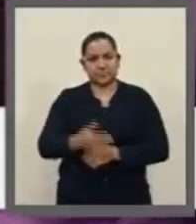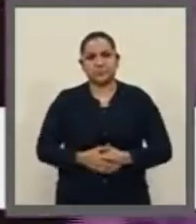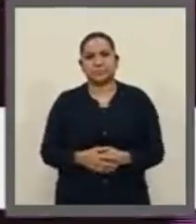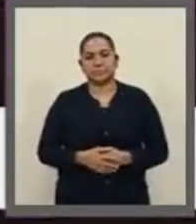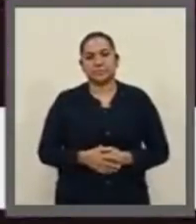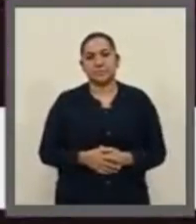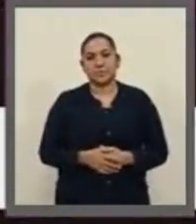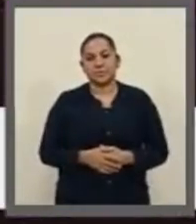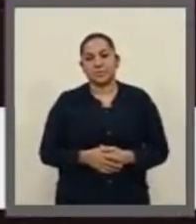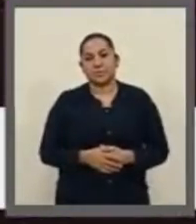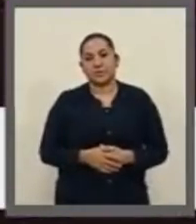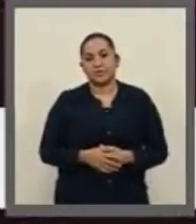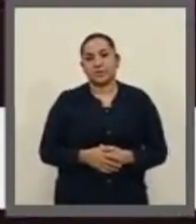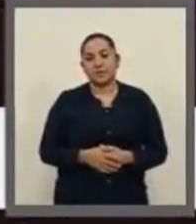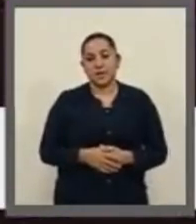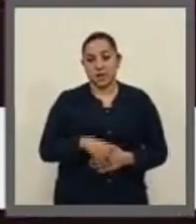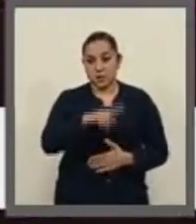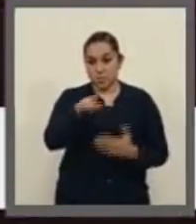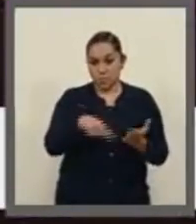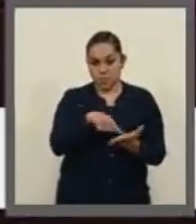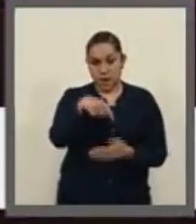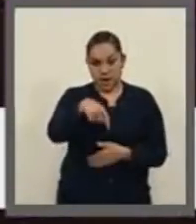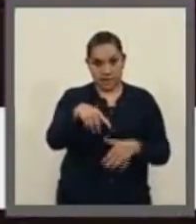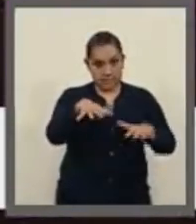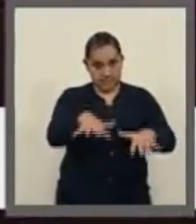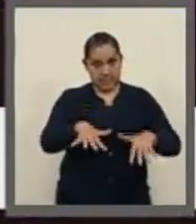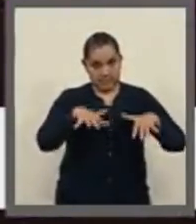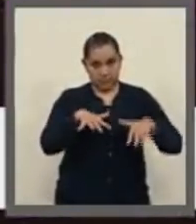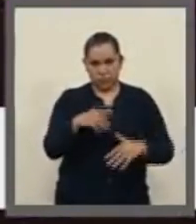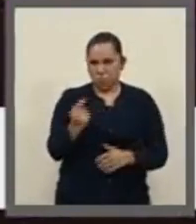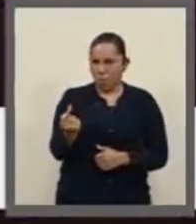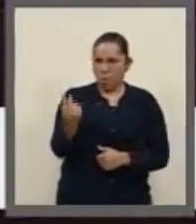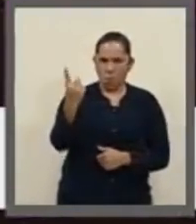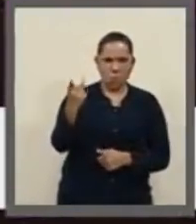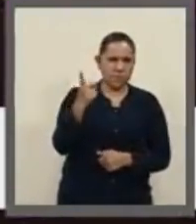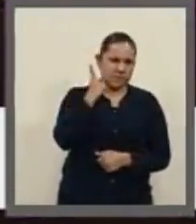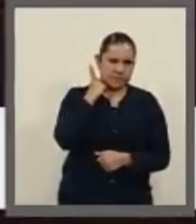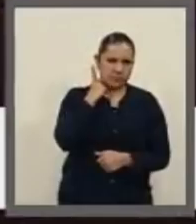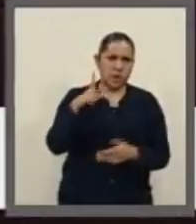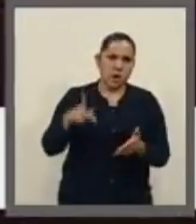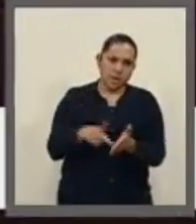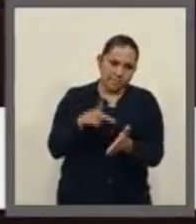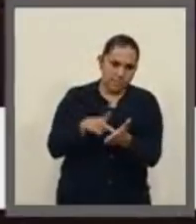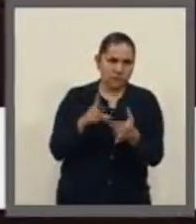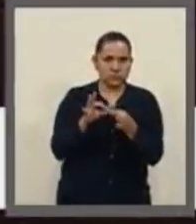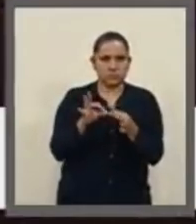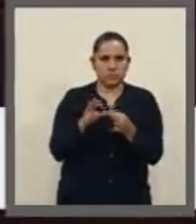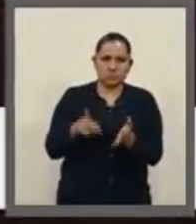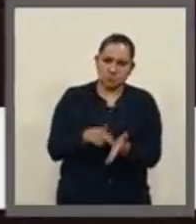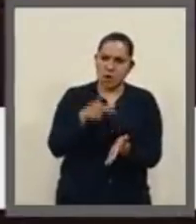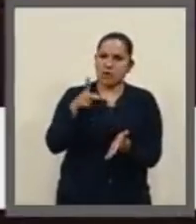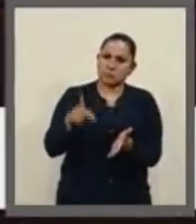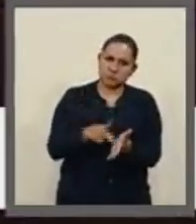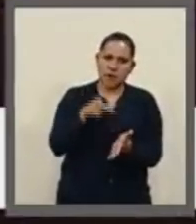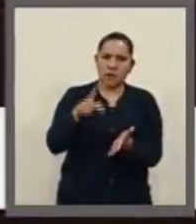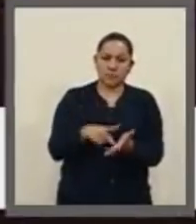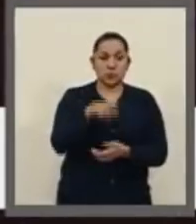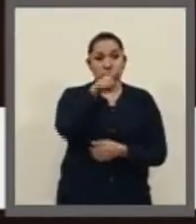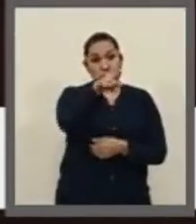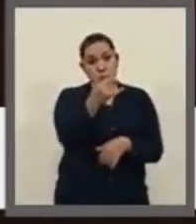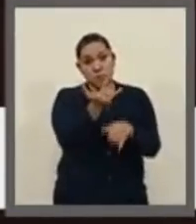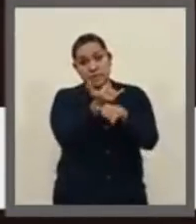en este recinto, un diputado ha mencionado en repetidas ocasiones que la información